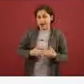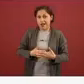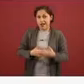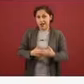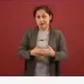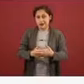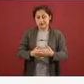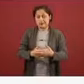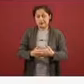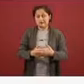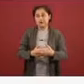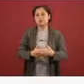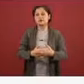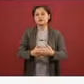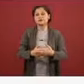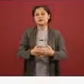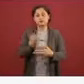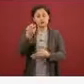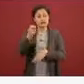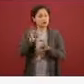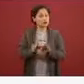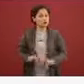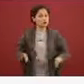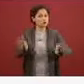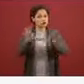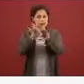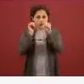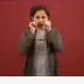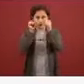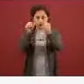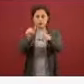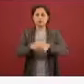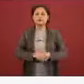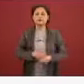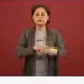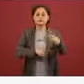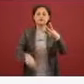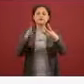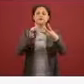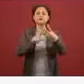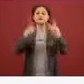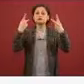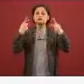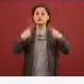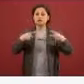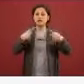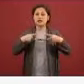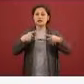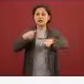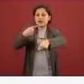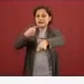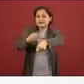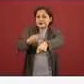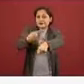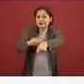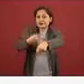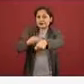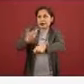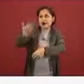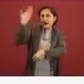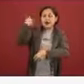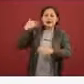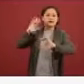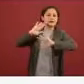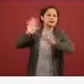tengámoslo muy presente, mujeres embarazadas, y también personas que padezcan estas enfermedades crónicas. Y no perder